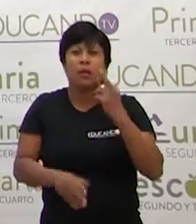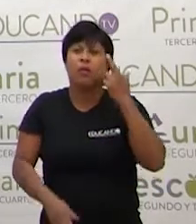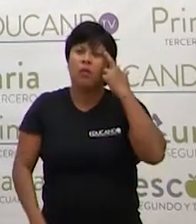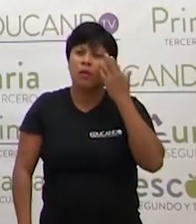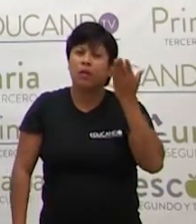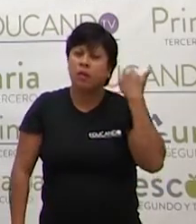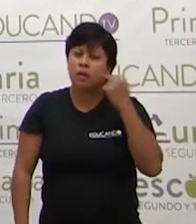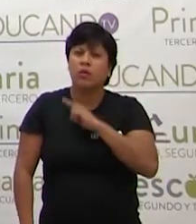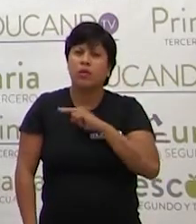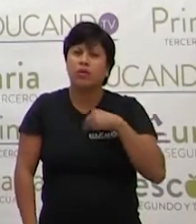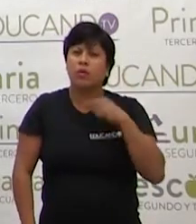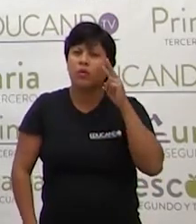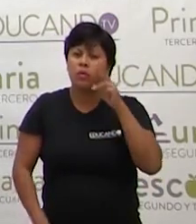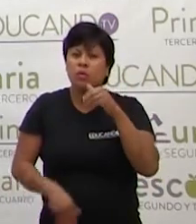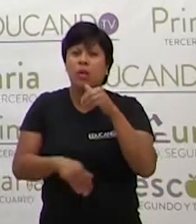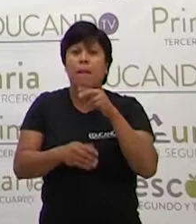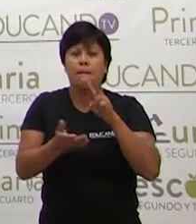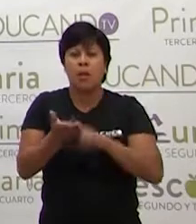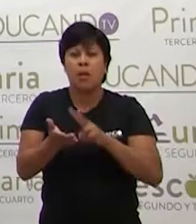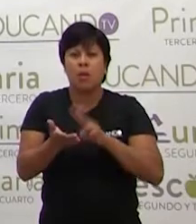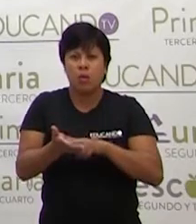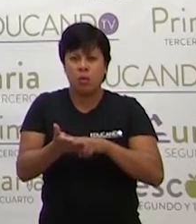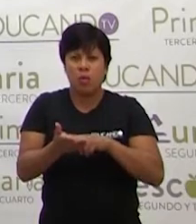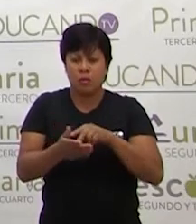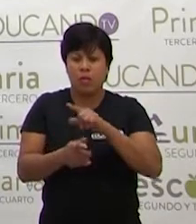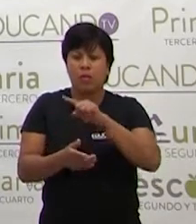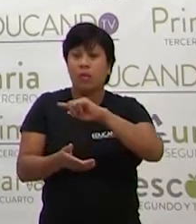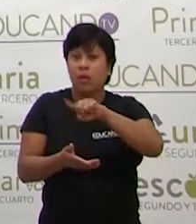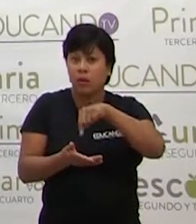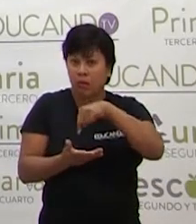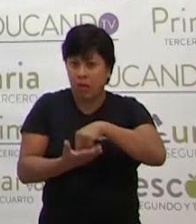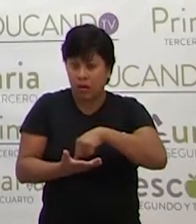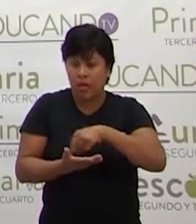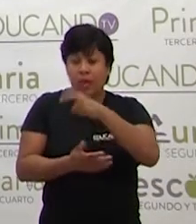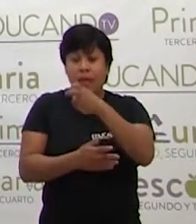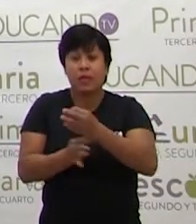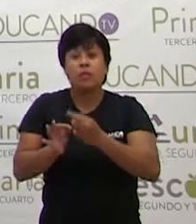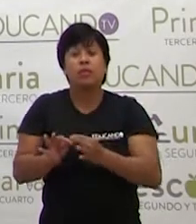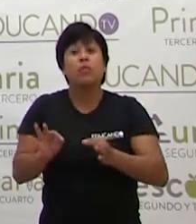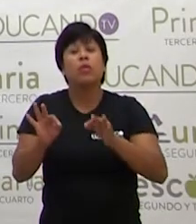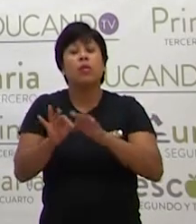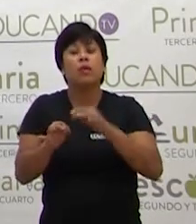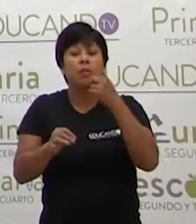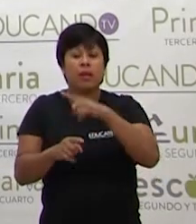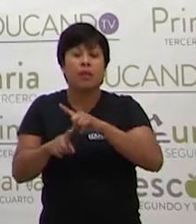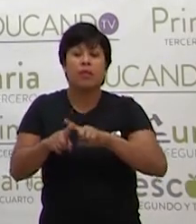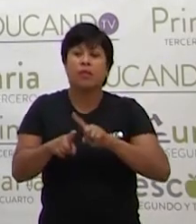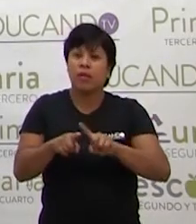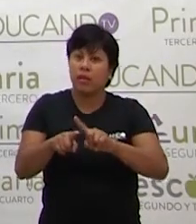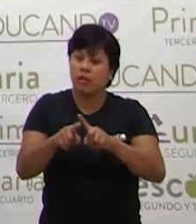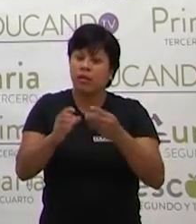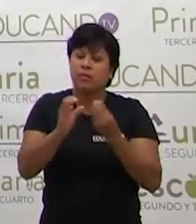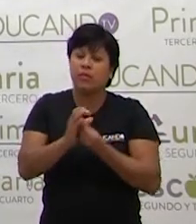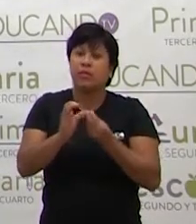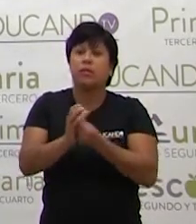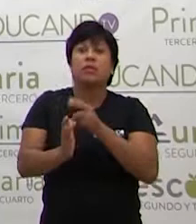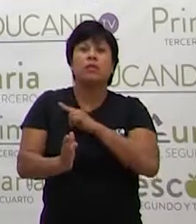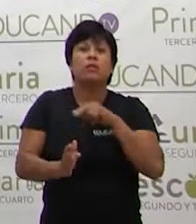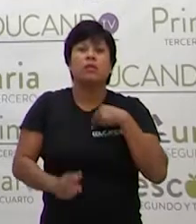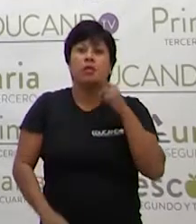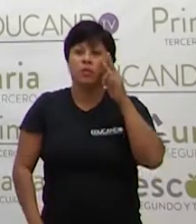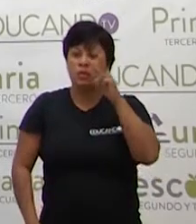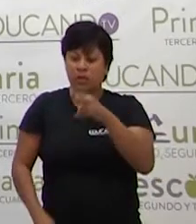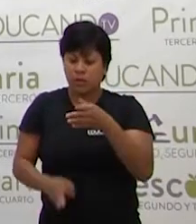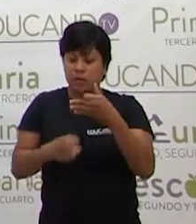que estuvimos viendo lo que es el valor posicional? Pues eso es fundamental para todas las clases que hemos estado viendo hasta